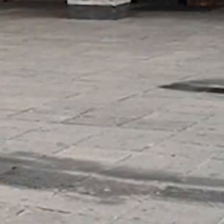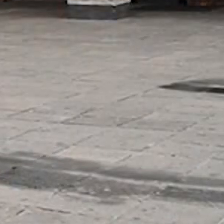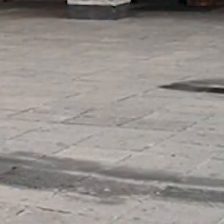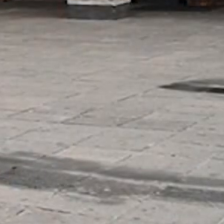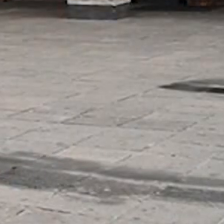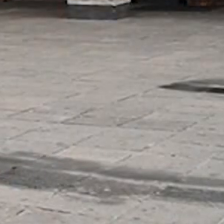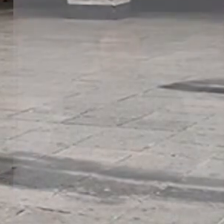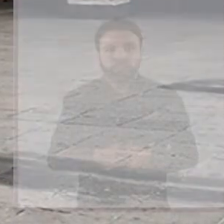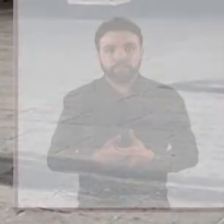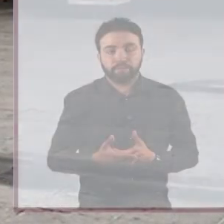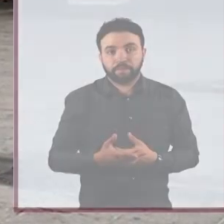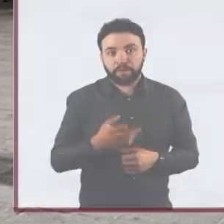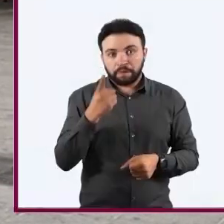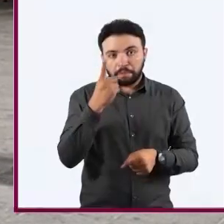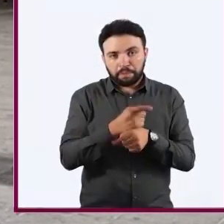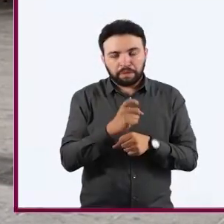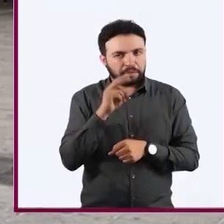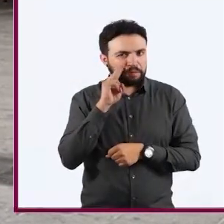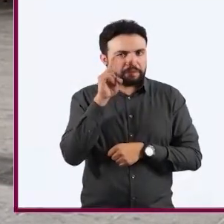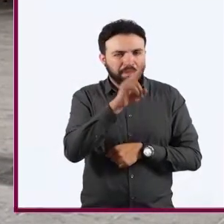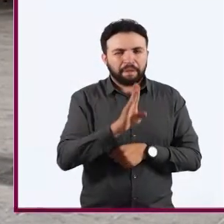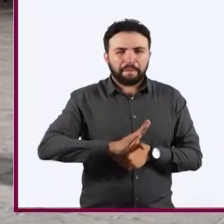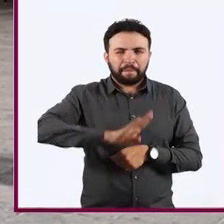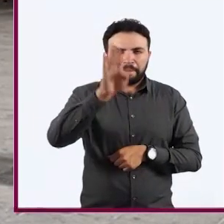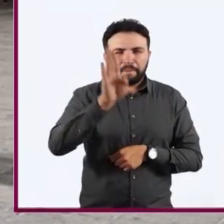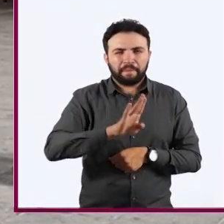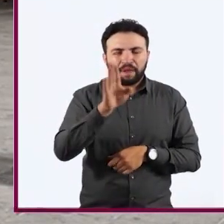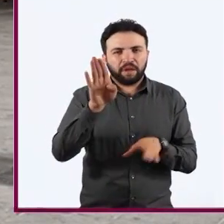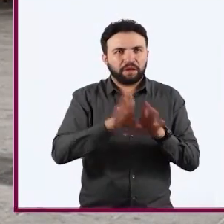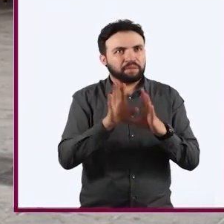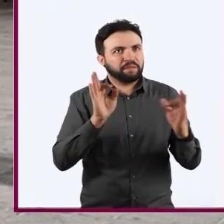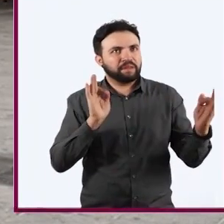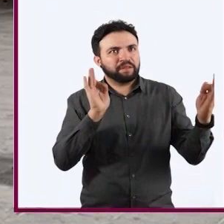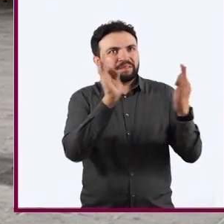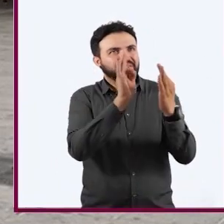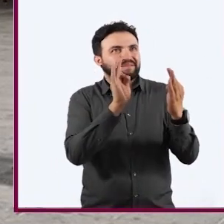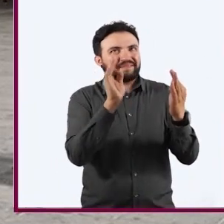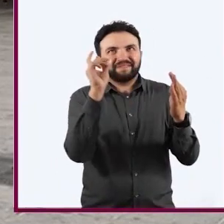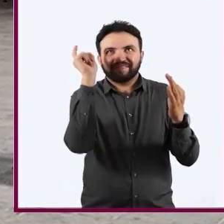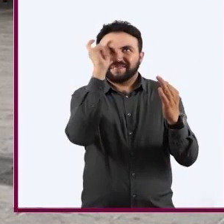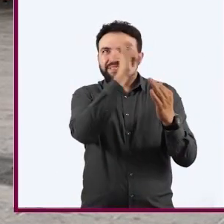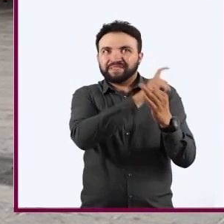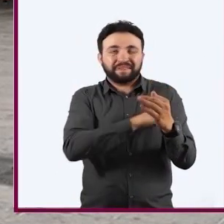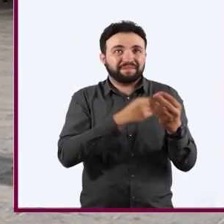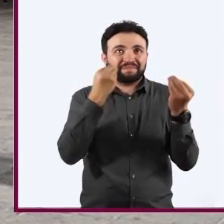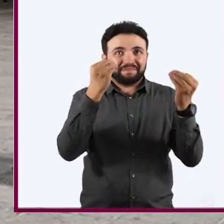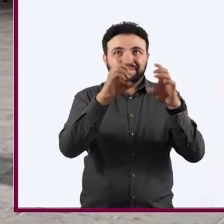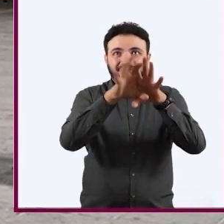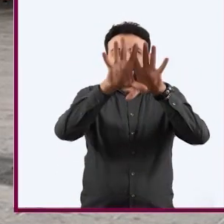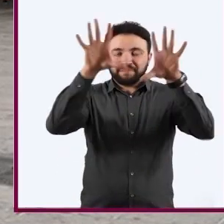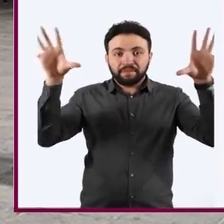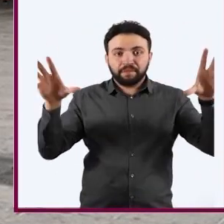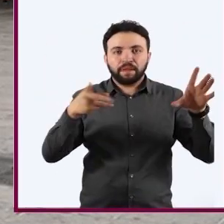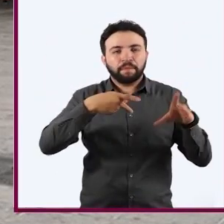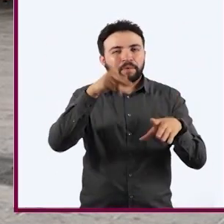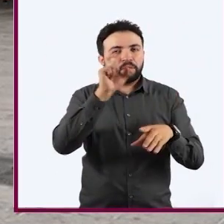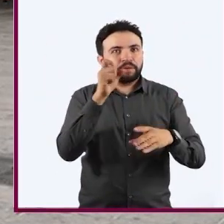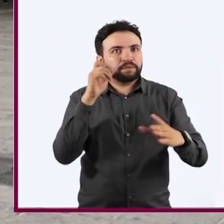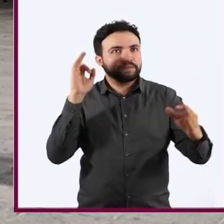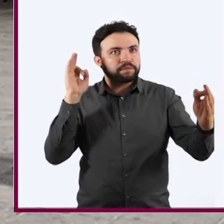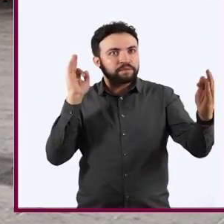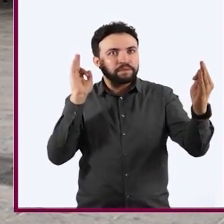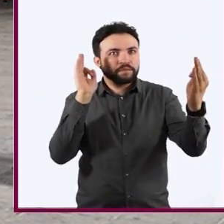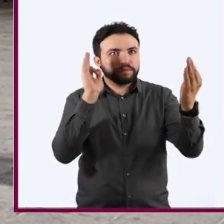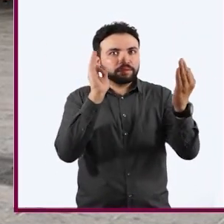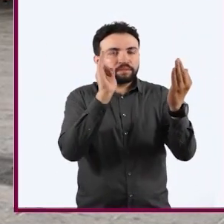A primera vista, parecería que estamos frente a algo caótico. Pero si nos acercamos, nos daremos cuenta de que muchas de